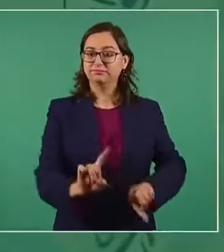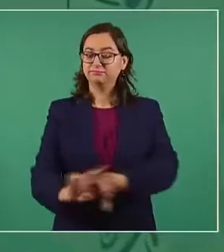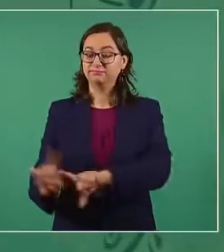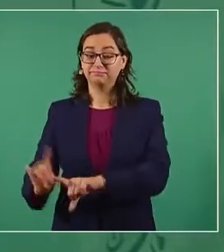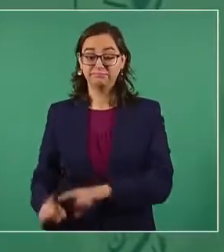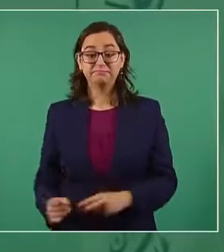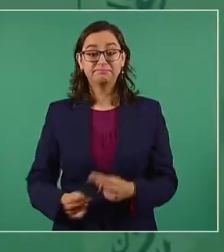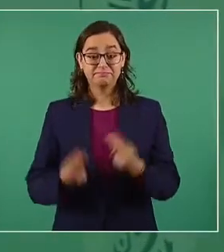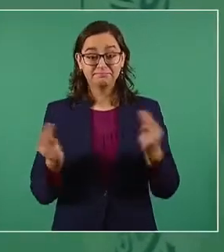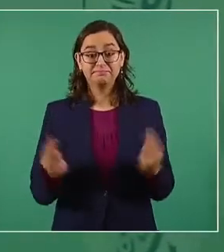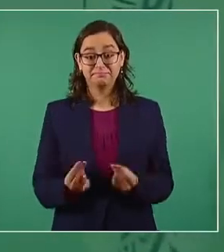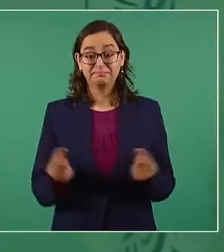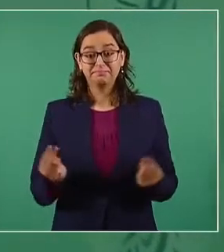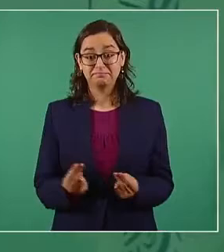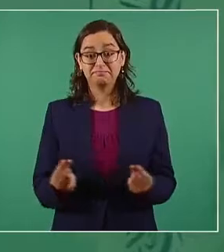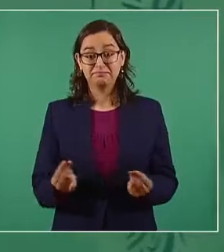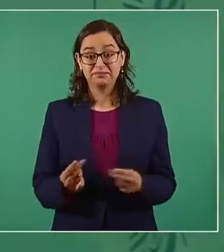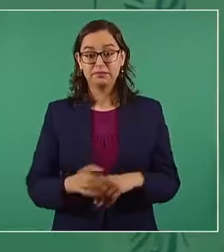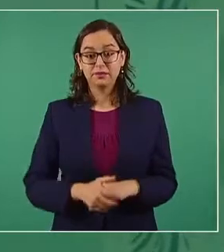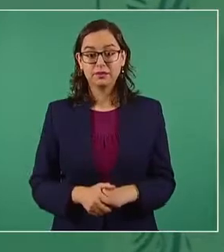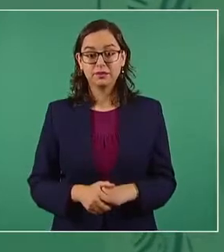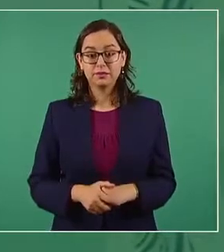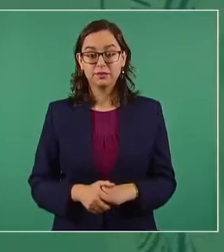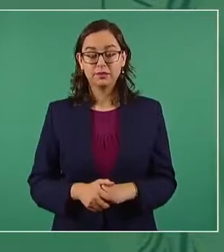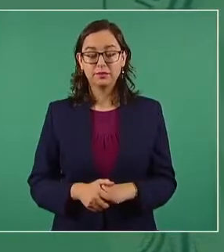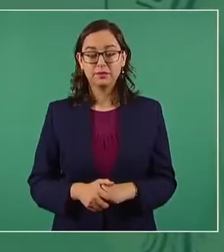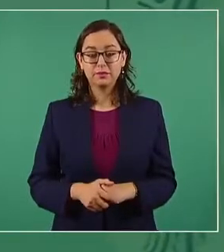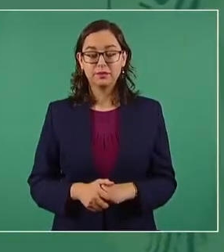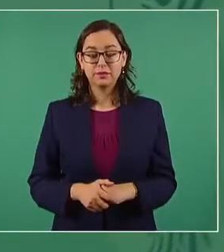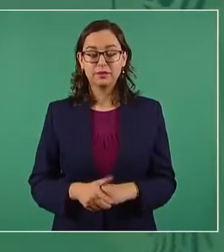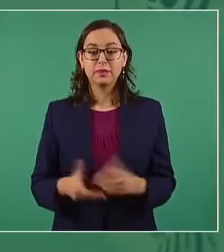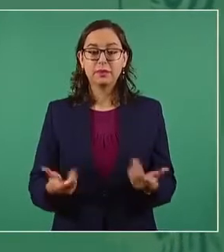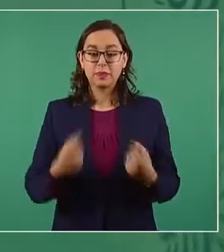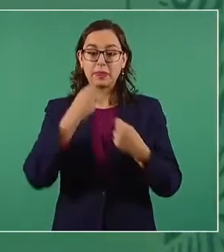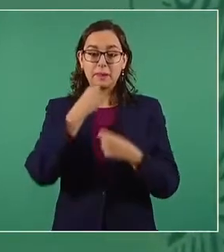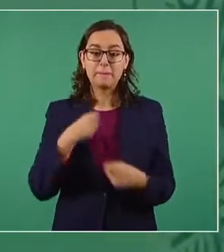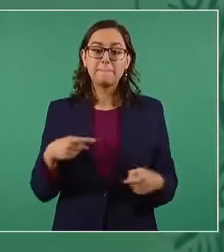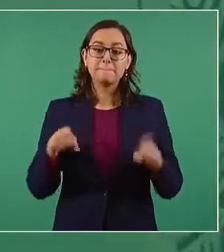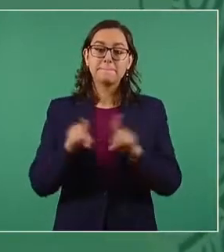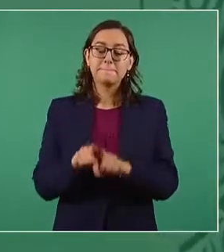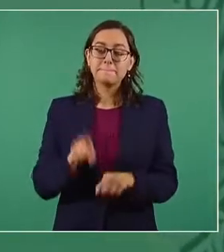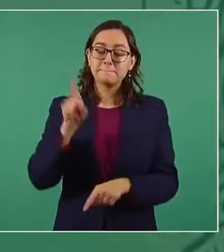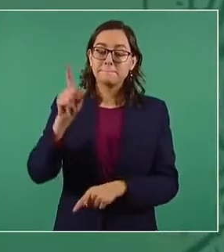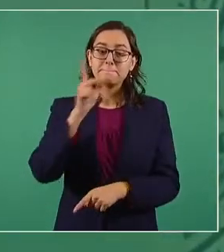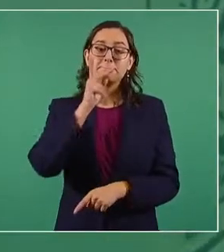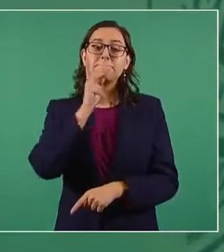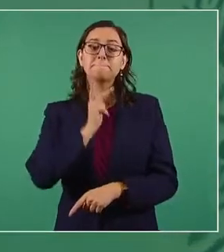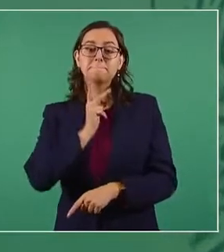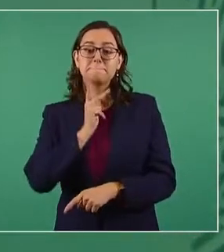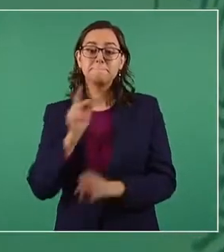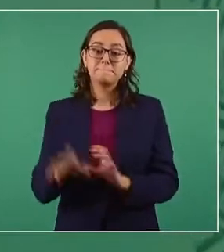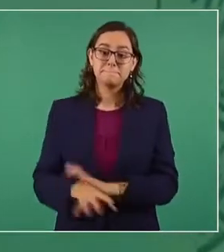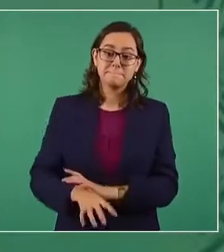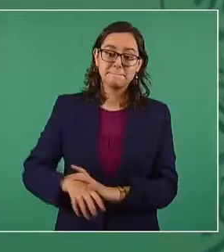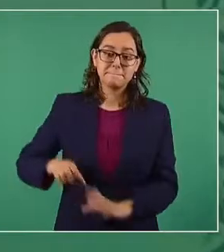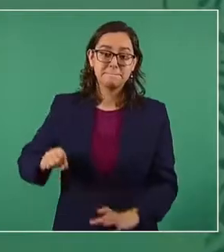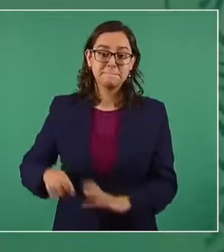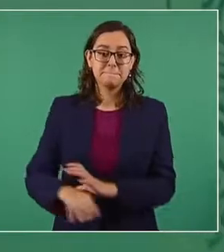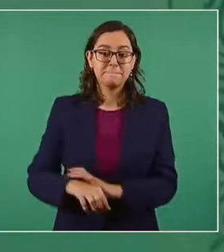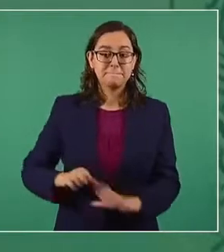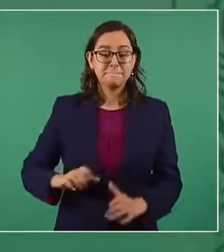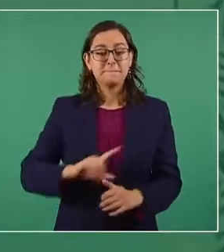y para llevar a cabo la extracción del petróleo, la refinación del